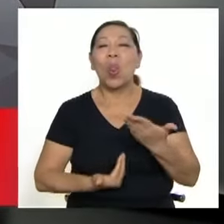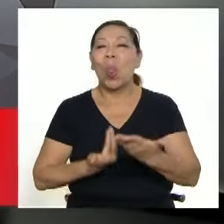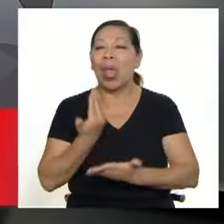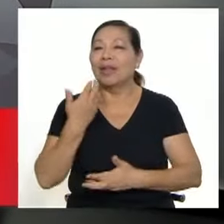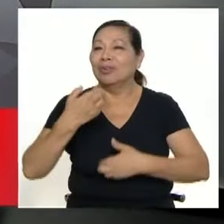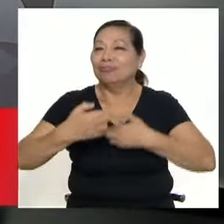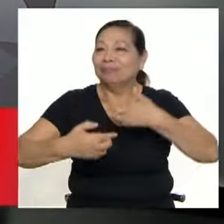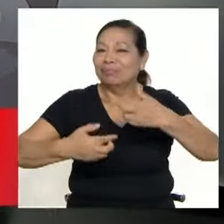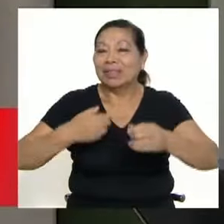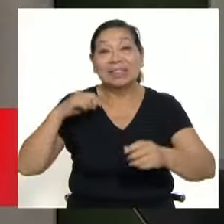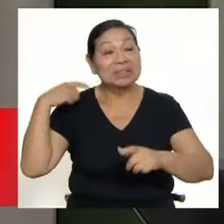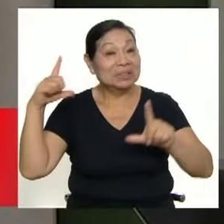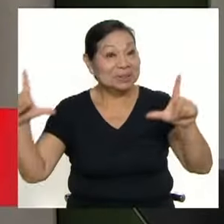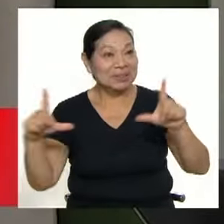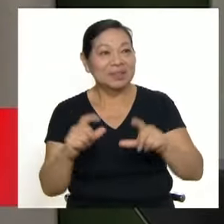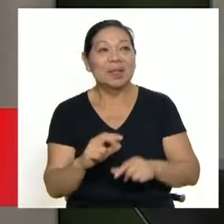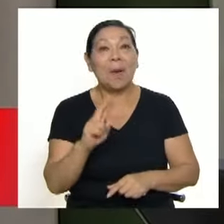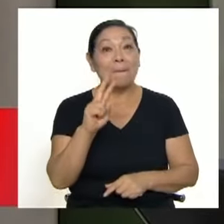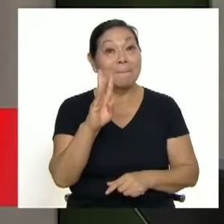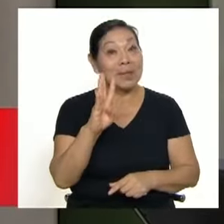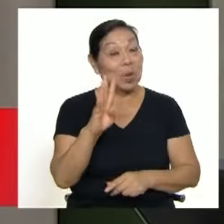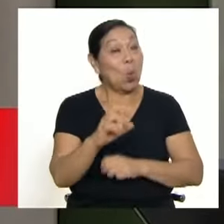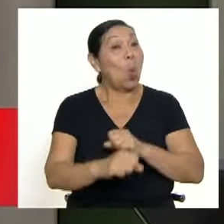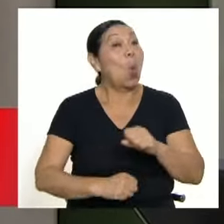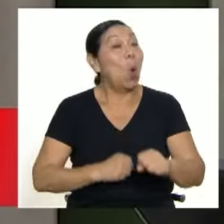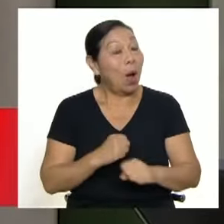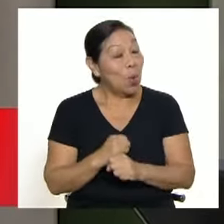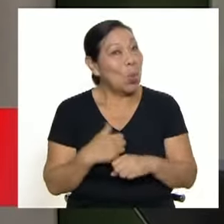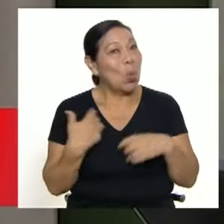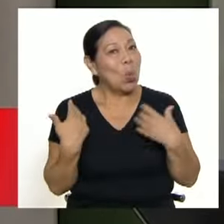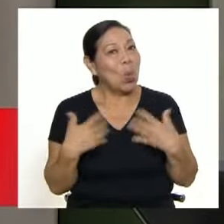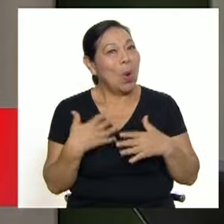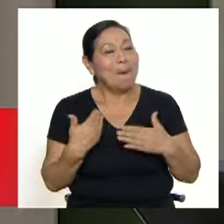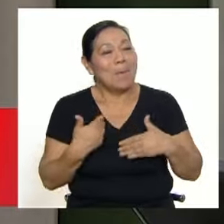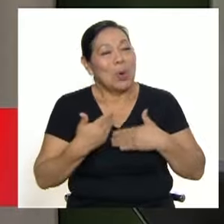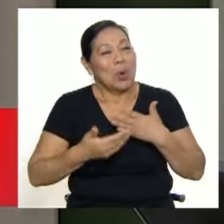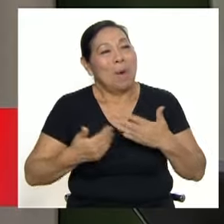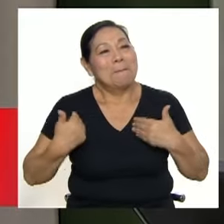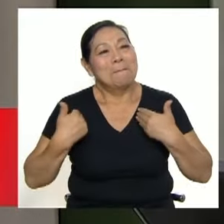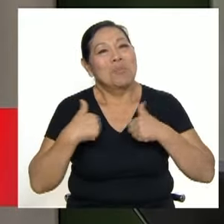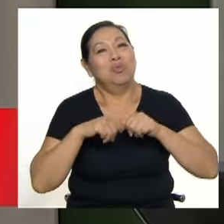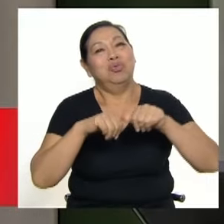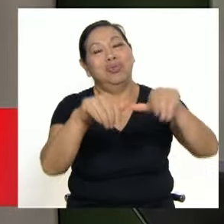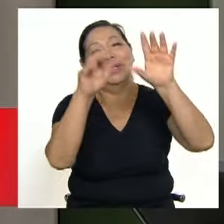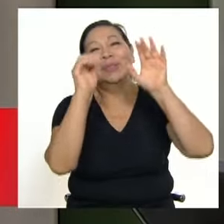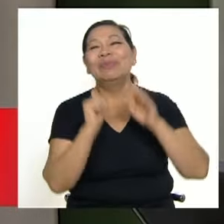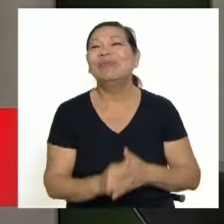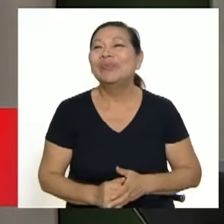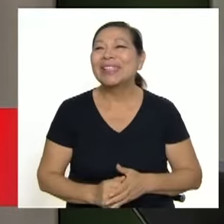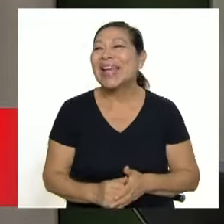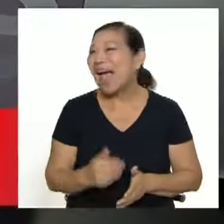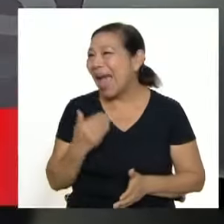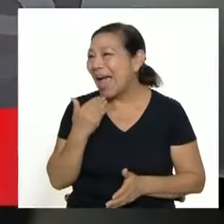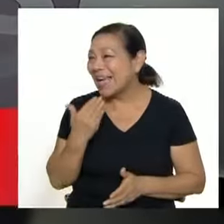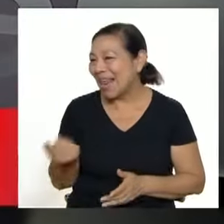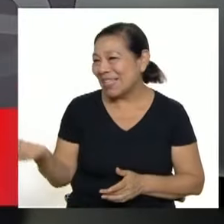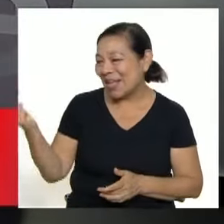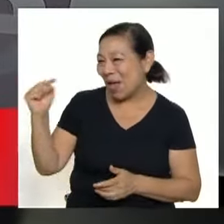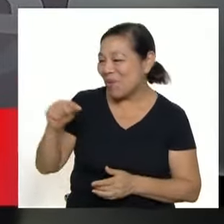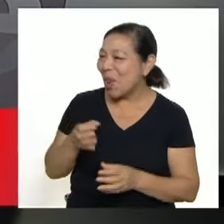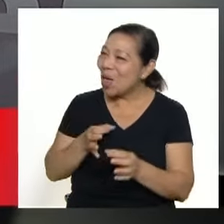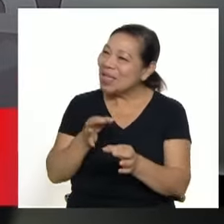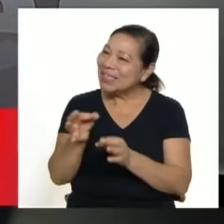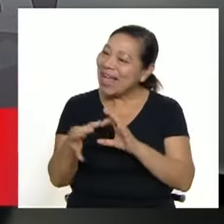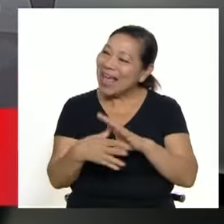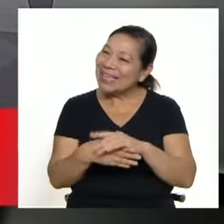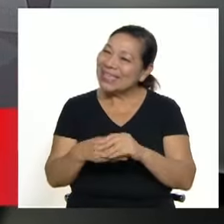producciones. Y vamos a seguir, son 24 años, pero tenemos reportaje el Perú para rato. Perfecto, Manolo. Muchísimas gracias por venir y contarnos un poquito